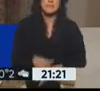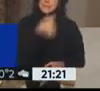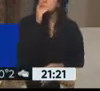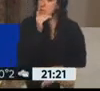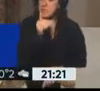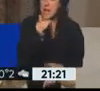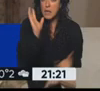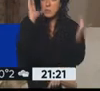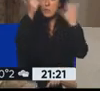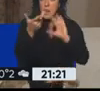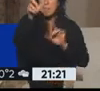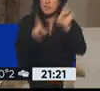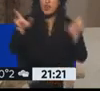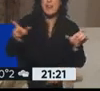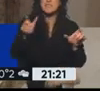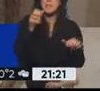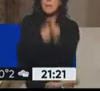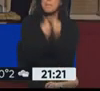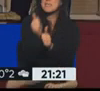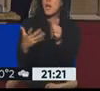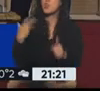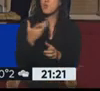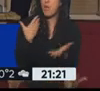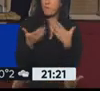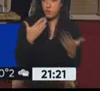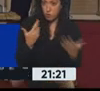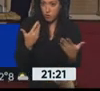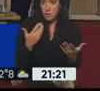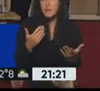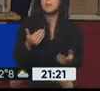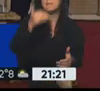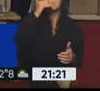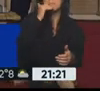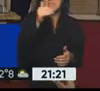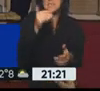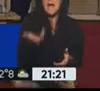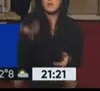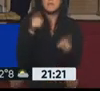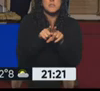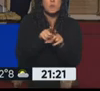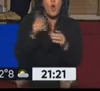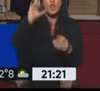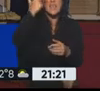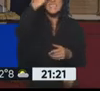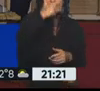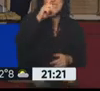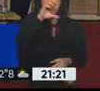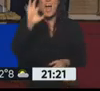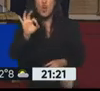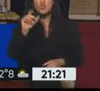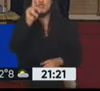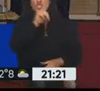también le habló a los empresarios, un mensaje muy similar al que dio el viernes pasado en el Yao Yao, ¿no? Habló de inversión